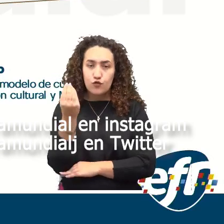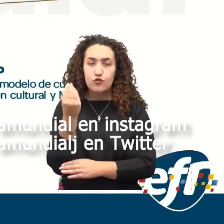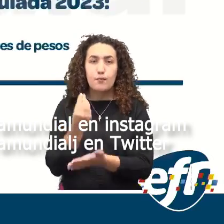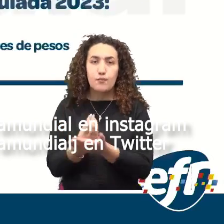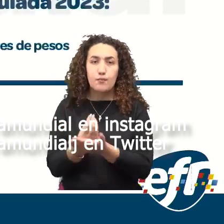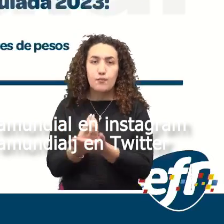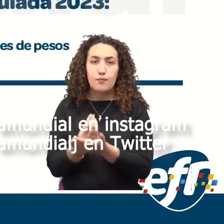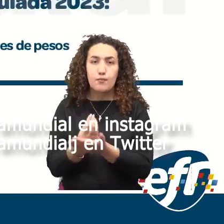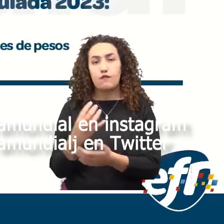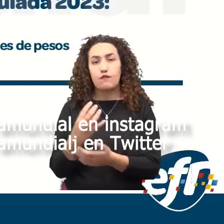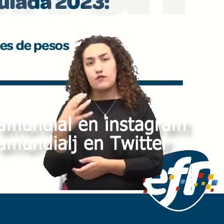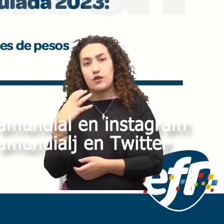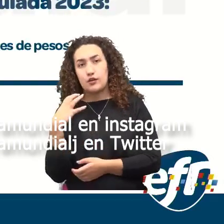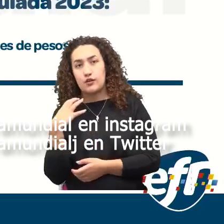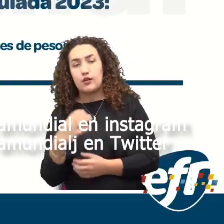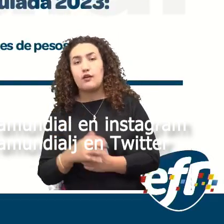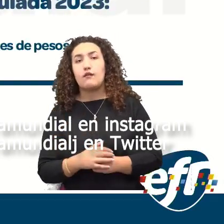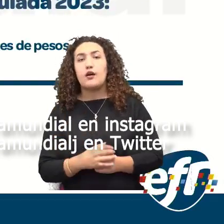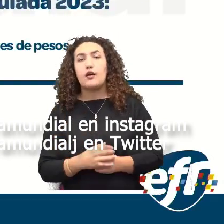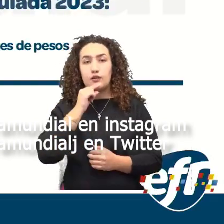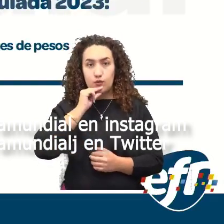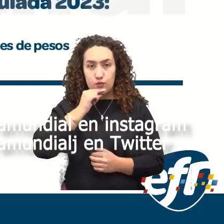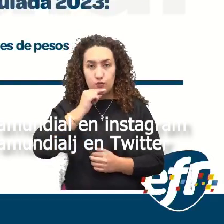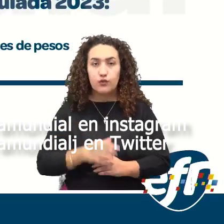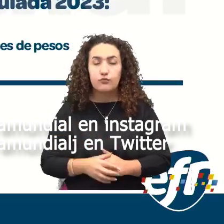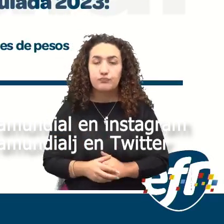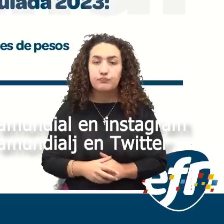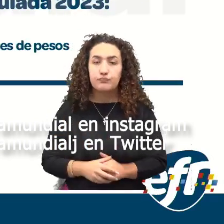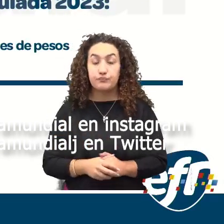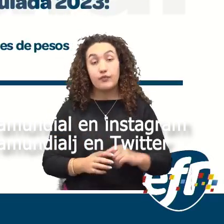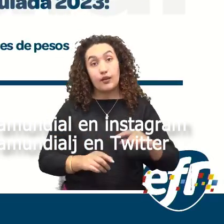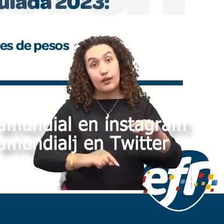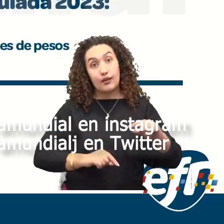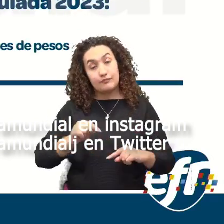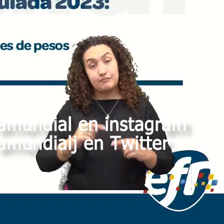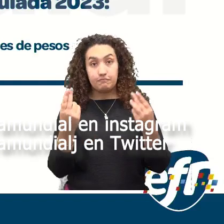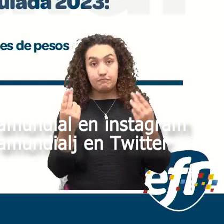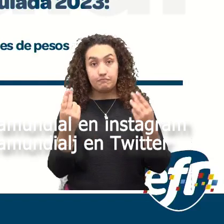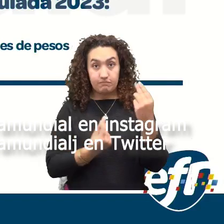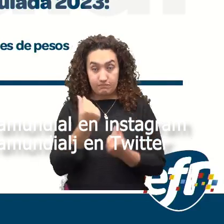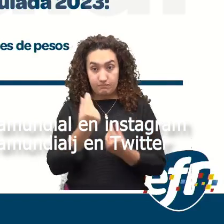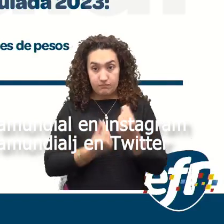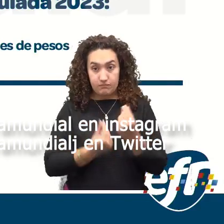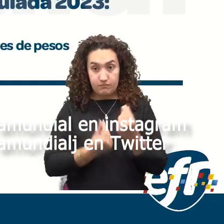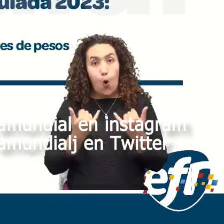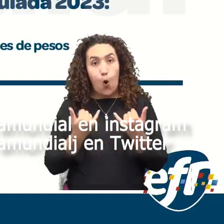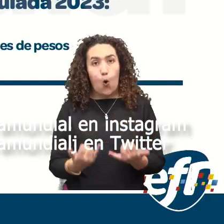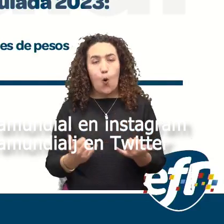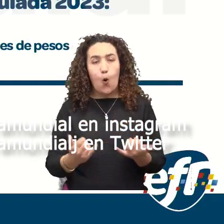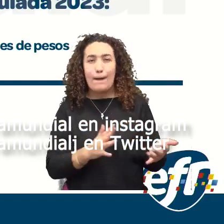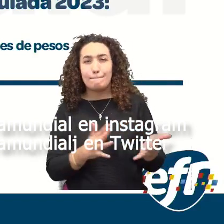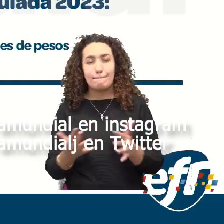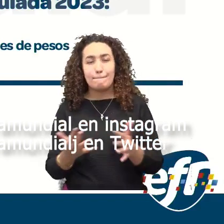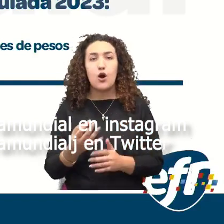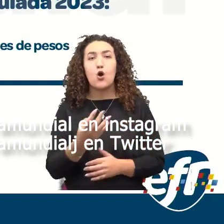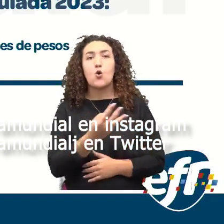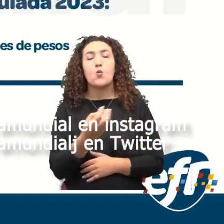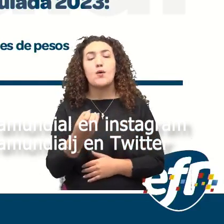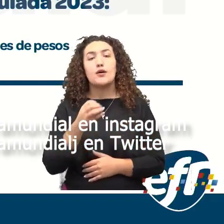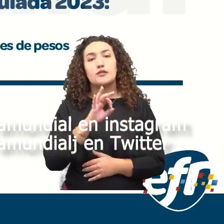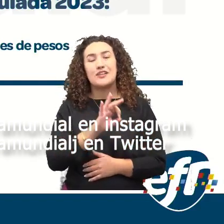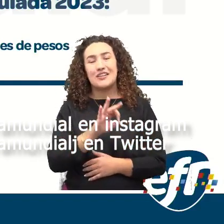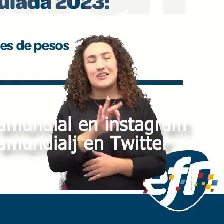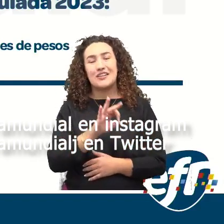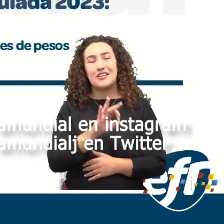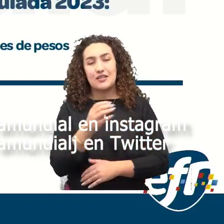Teusaquillo. La gestión financiera, como lo mencionábamos, hoy llevamos cerca de 437 mil millones de pesos que ya